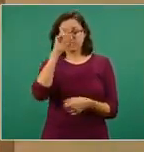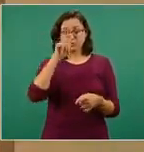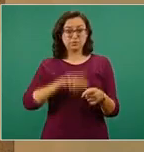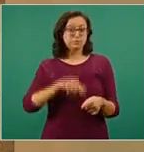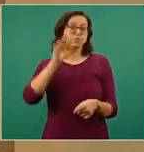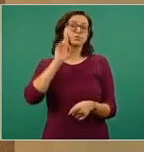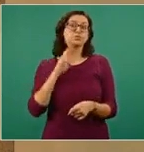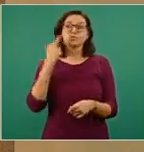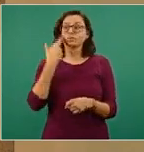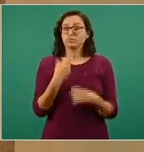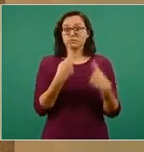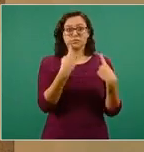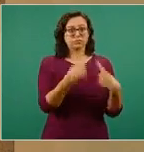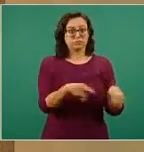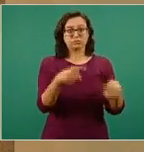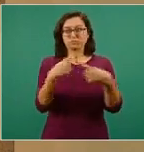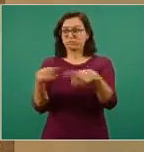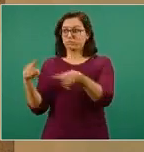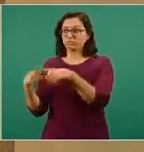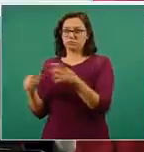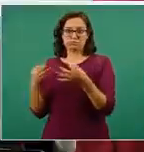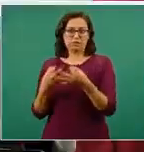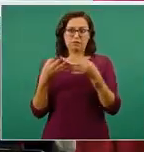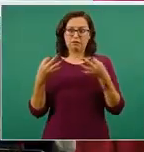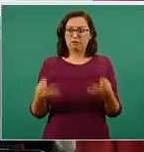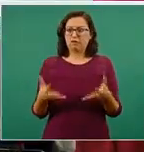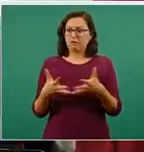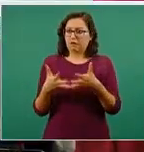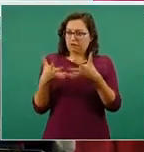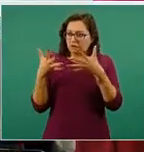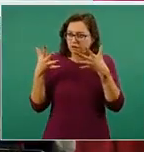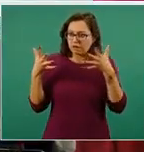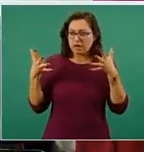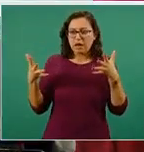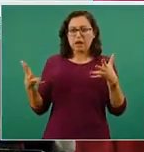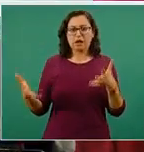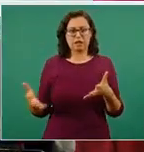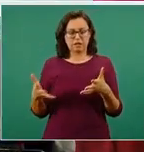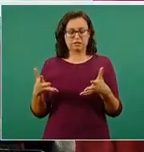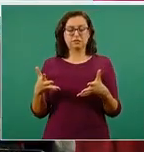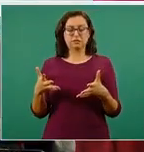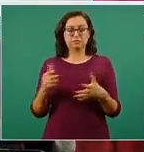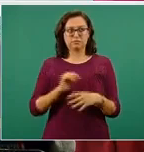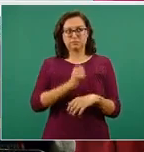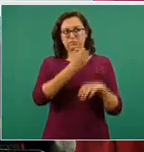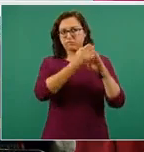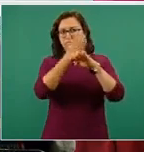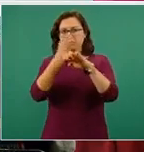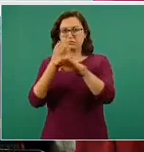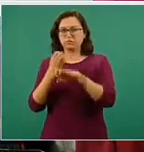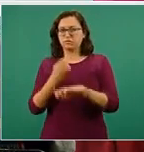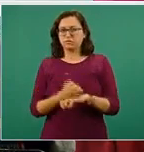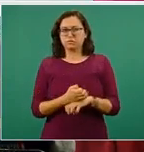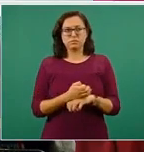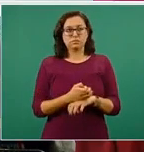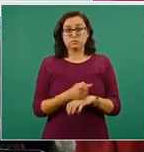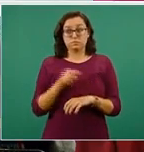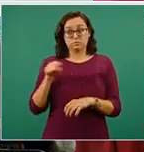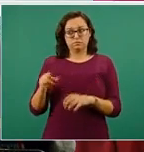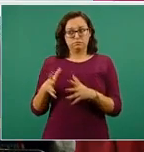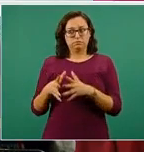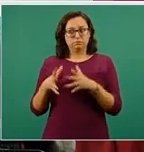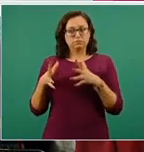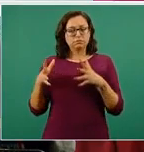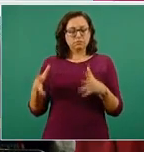tiene una territorialidad de las más altas, creo que de las mayores entre las entidades federativas, entre las 32, y eso